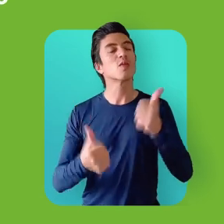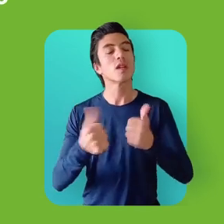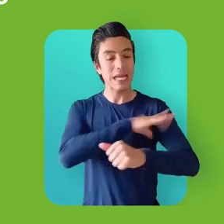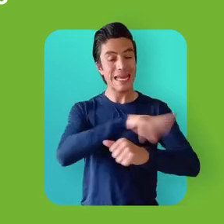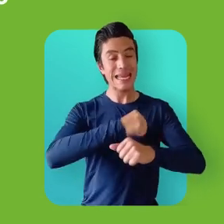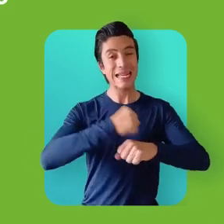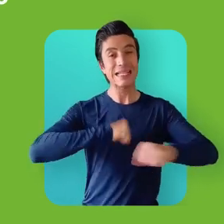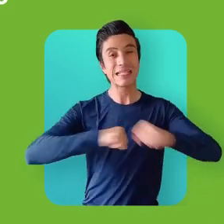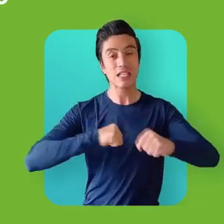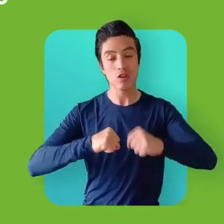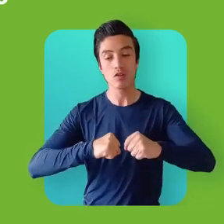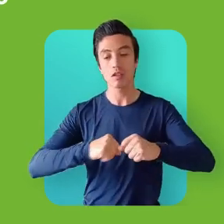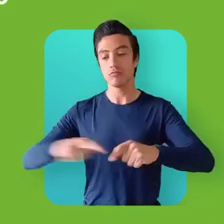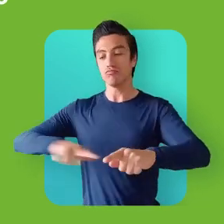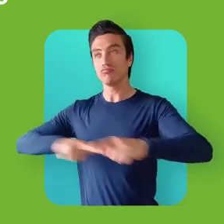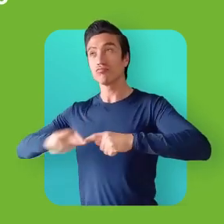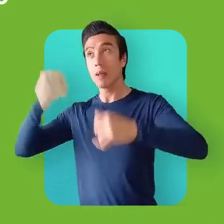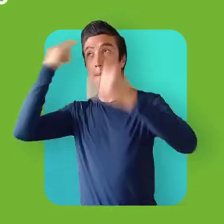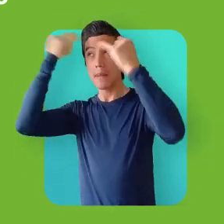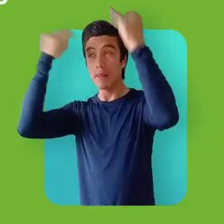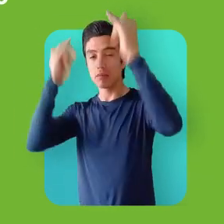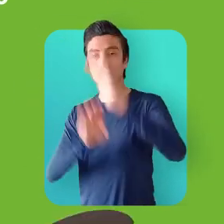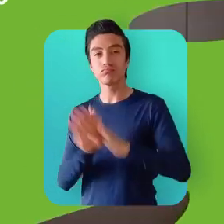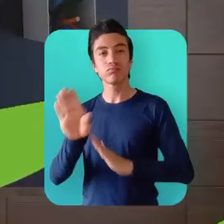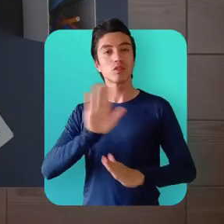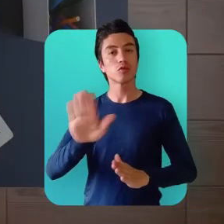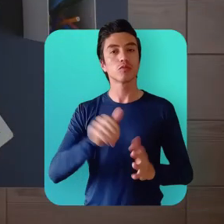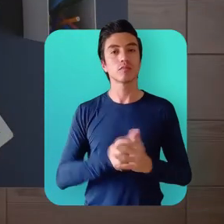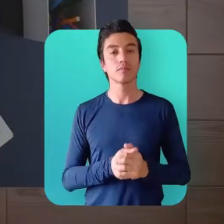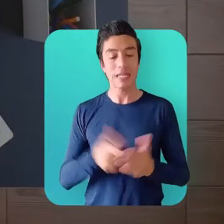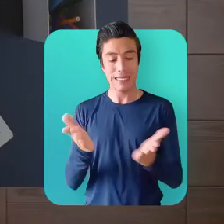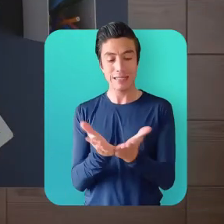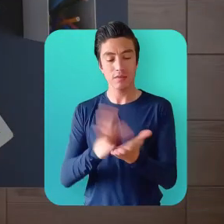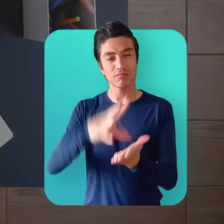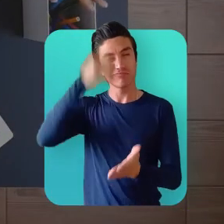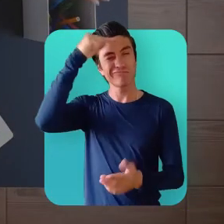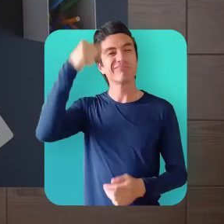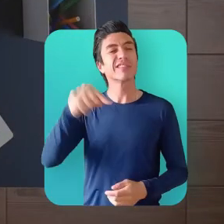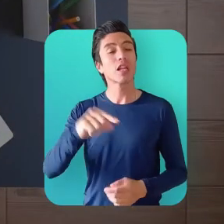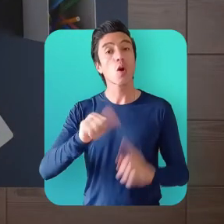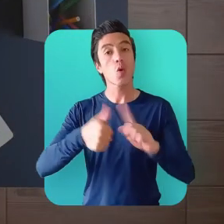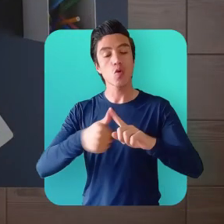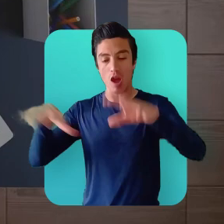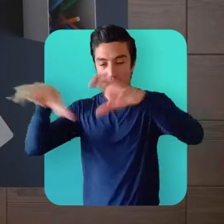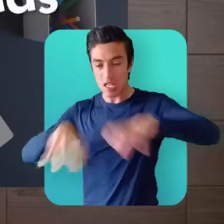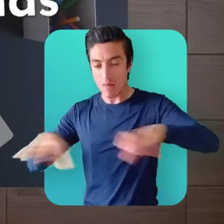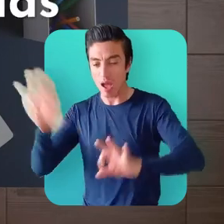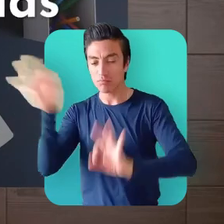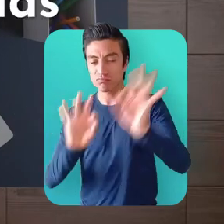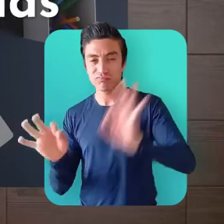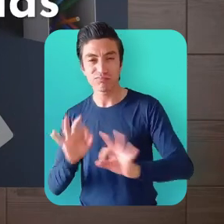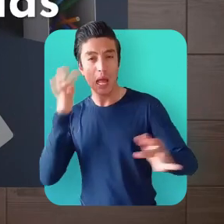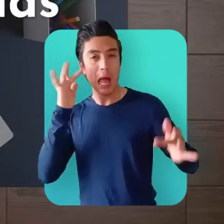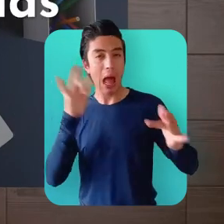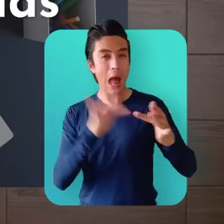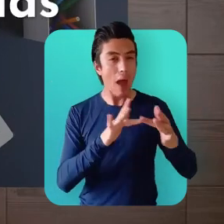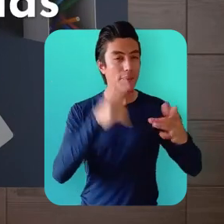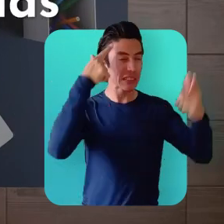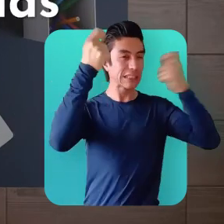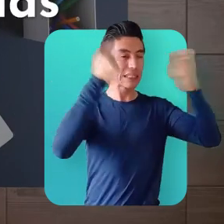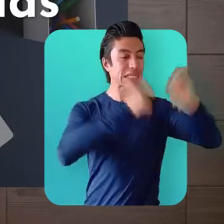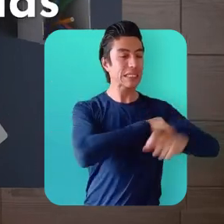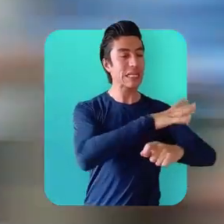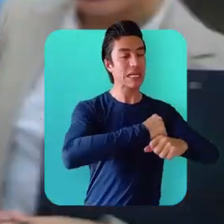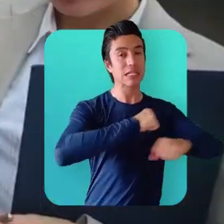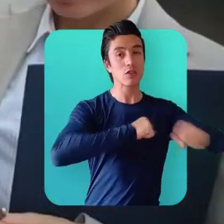Bienvenido a la tecnología en gestión del desarrollo administrativo e innovación. En este programa de formación aprenderá a coordinar actividades de acuerdo